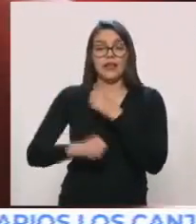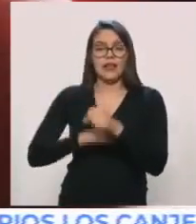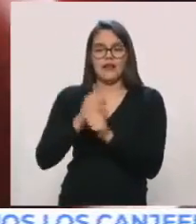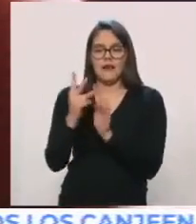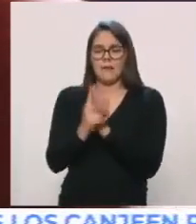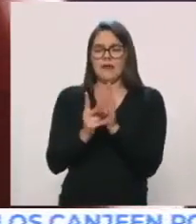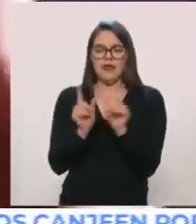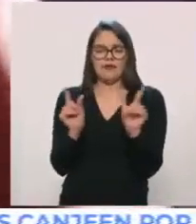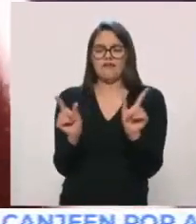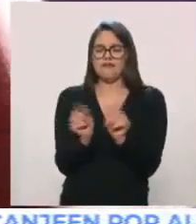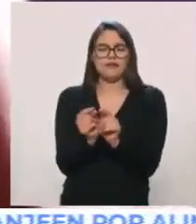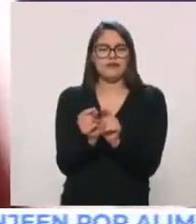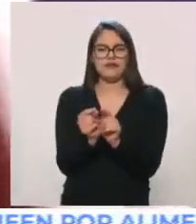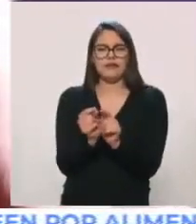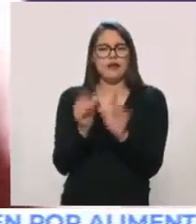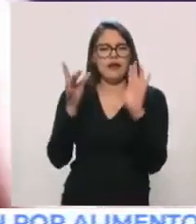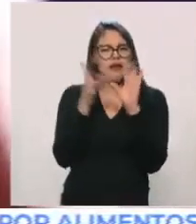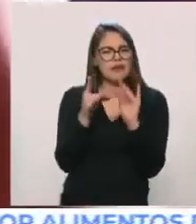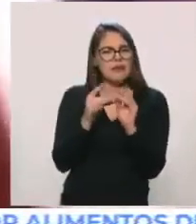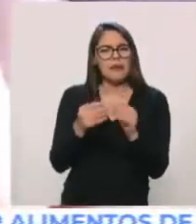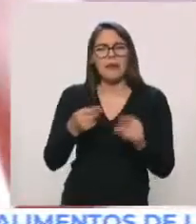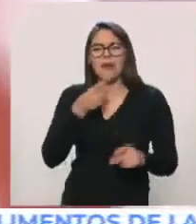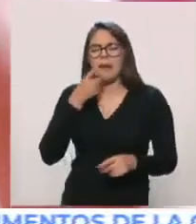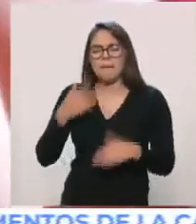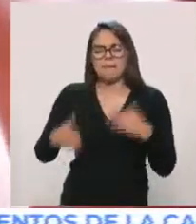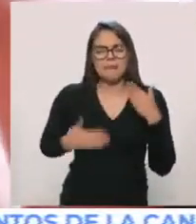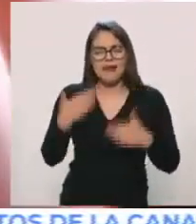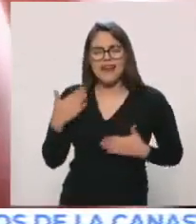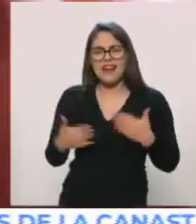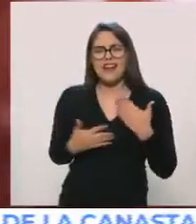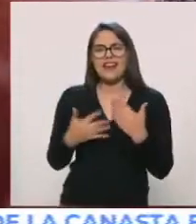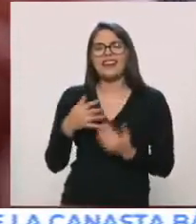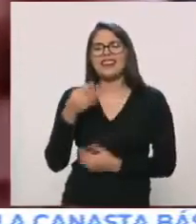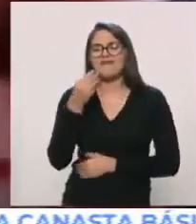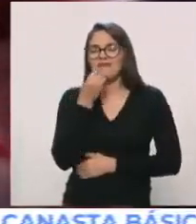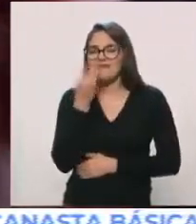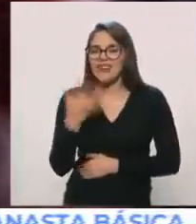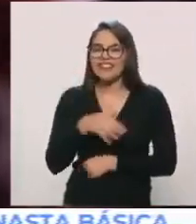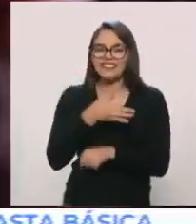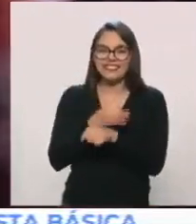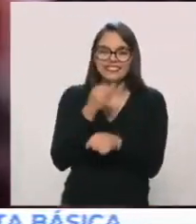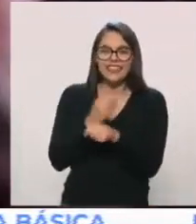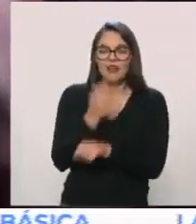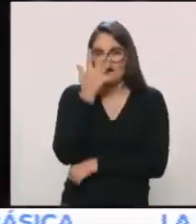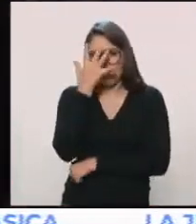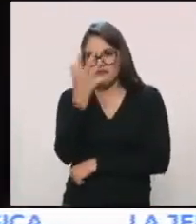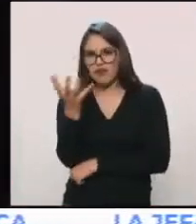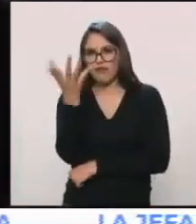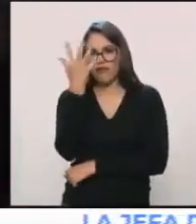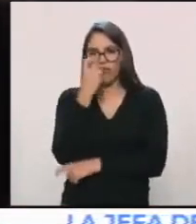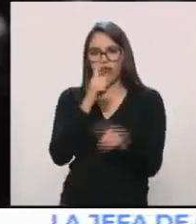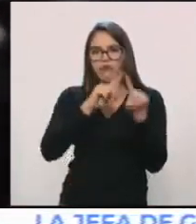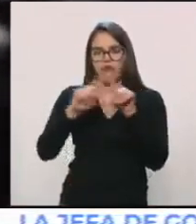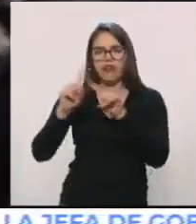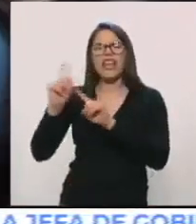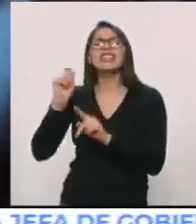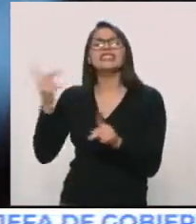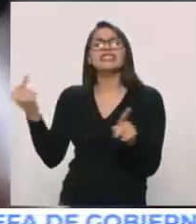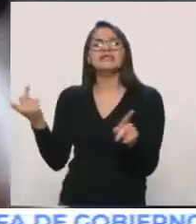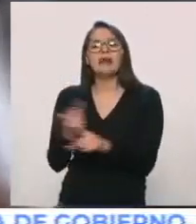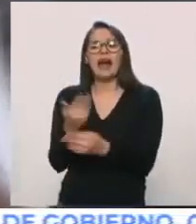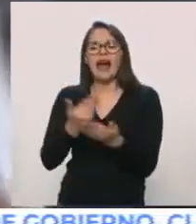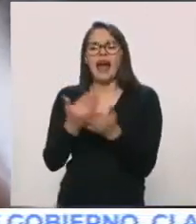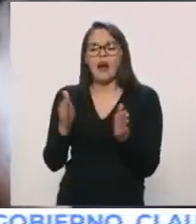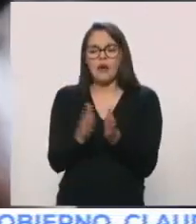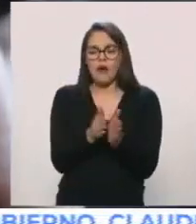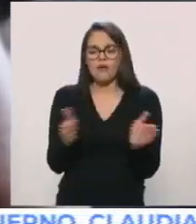donde cuenten algo divertido, aburrido, simpático, antipático, gracioso o muy serio sobre lo que están viviendo durante la Jornada Nacional